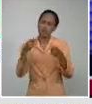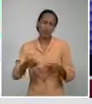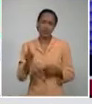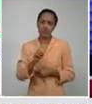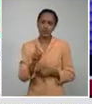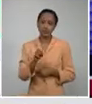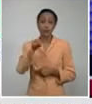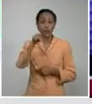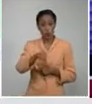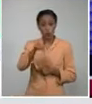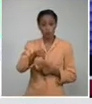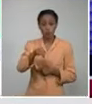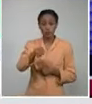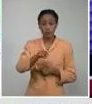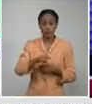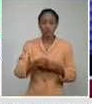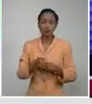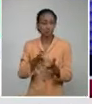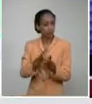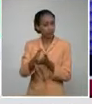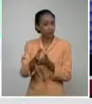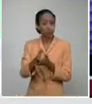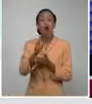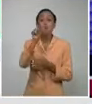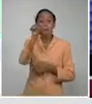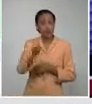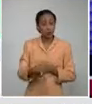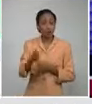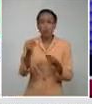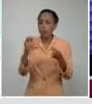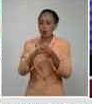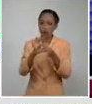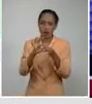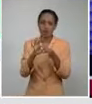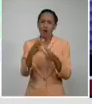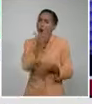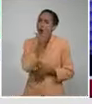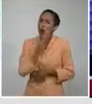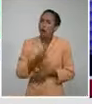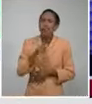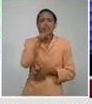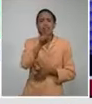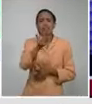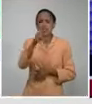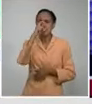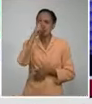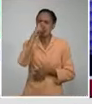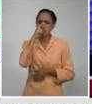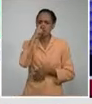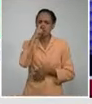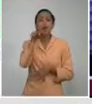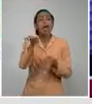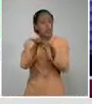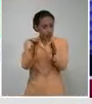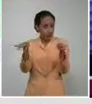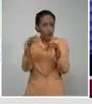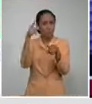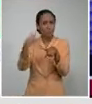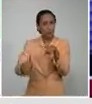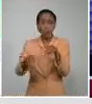se incorpora, se mantiene reportada de crítico la adolescente de 13 años que está estable,